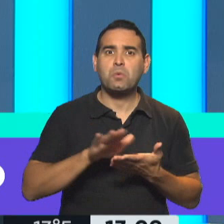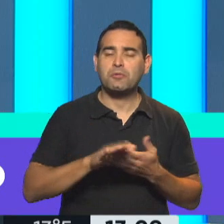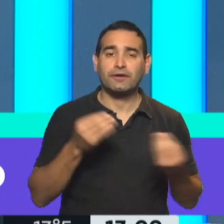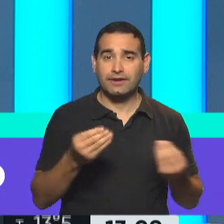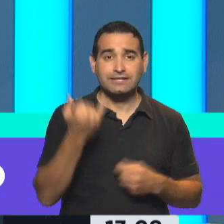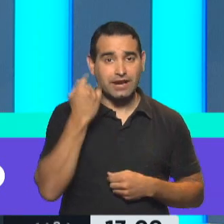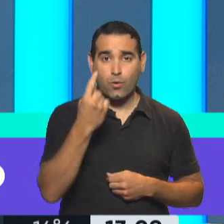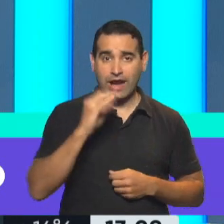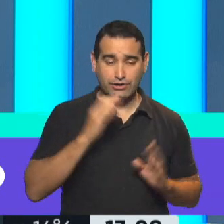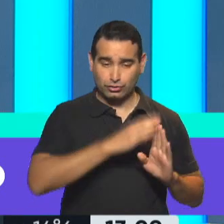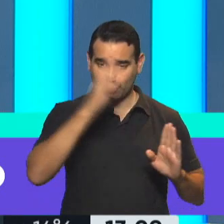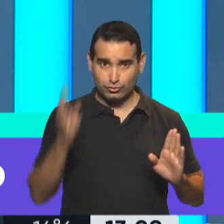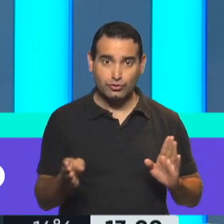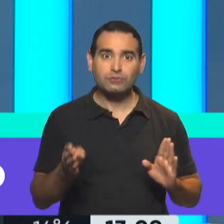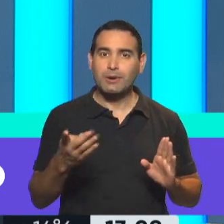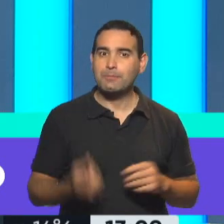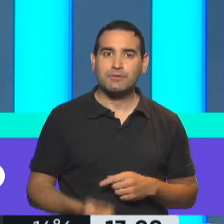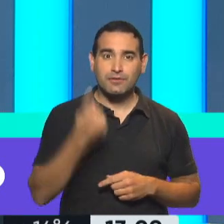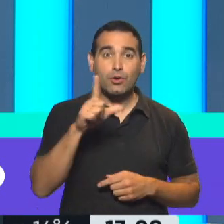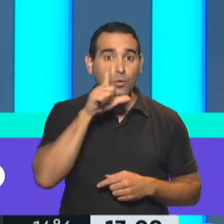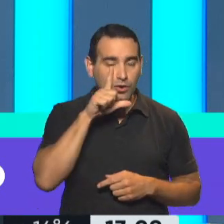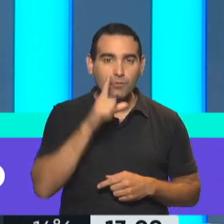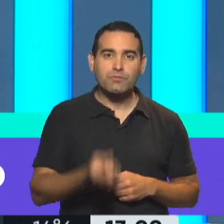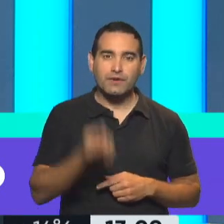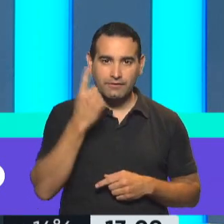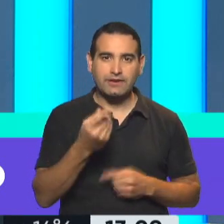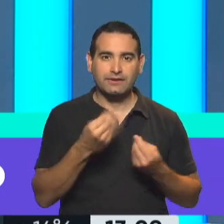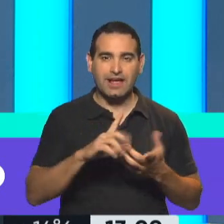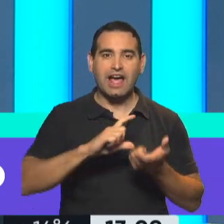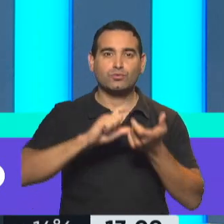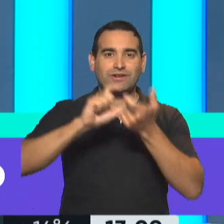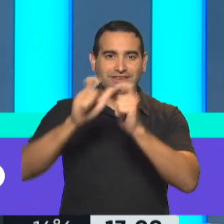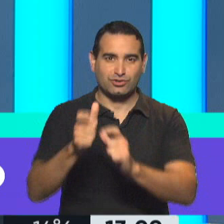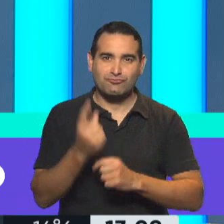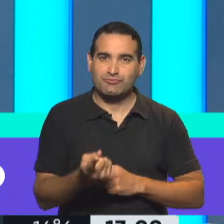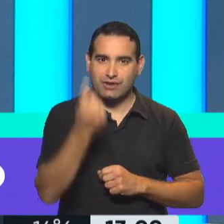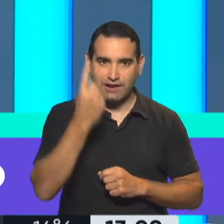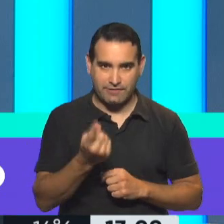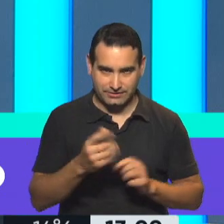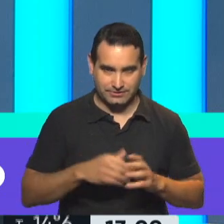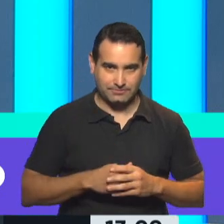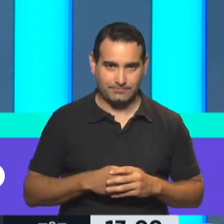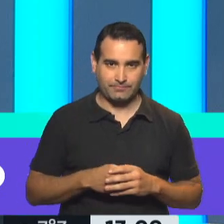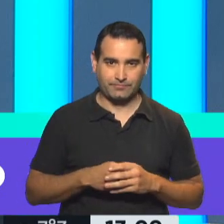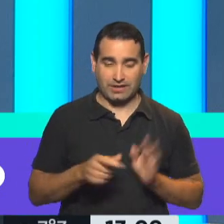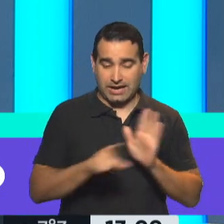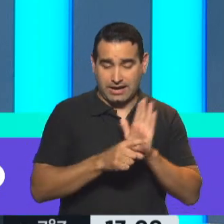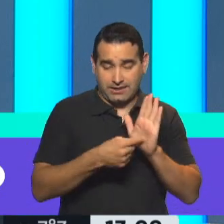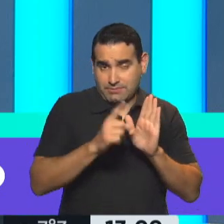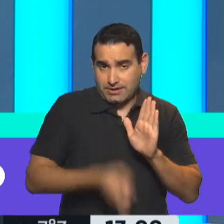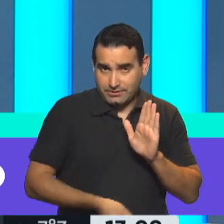cumplió el primer año y es la primera vez el primero de julio que se va a aplicar el índice de actualización que rige por ley